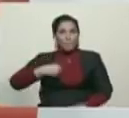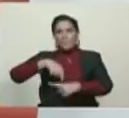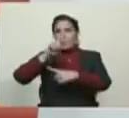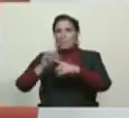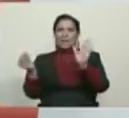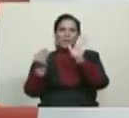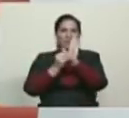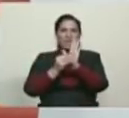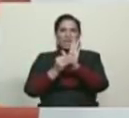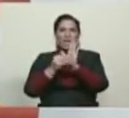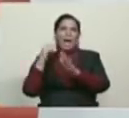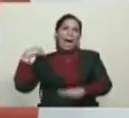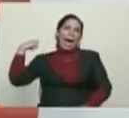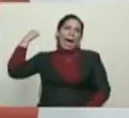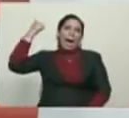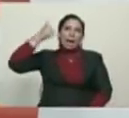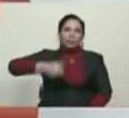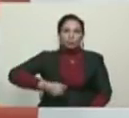que dice una verdad.